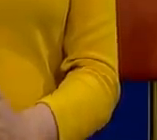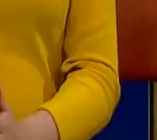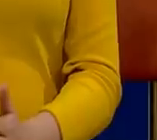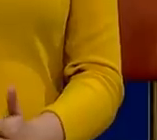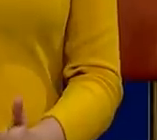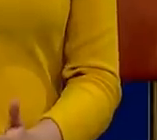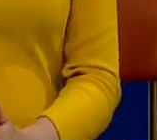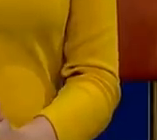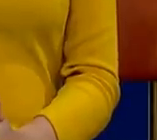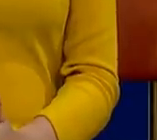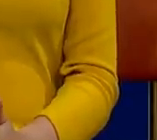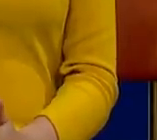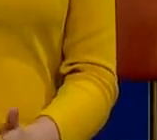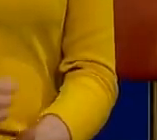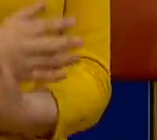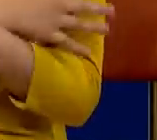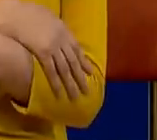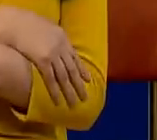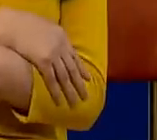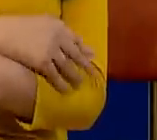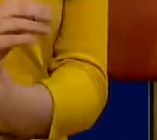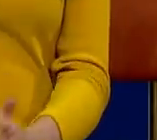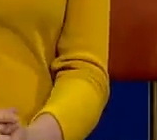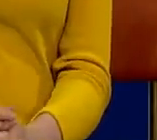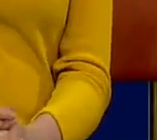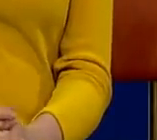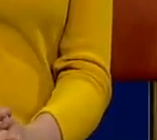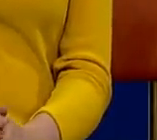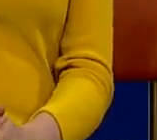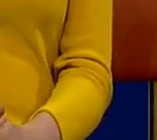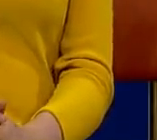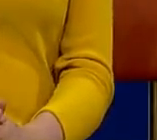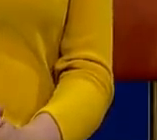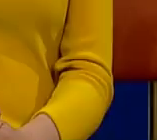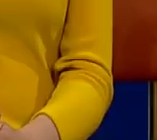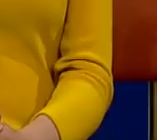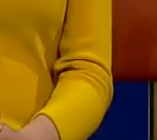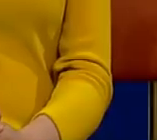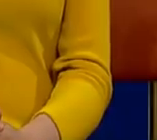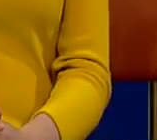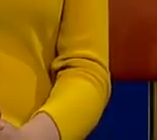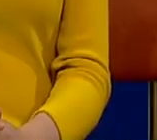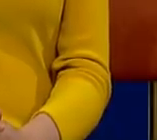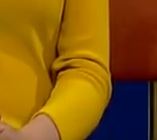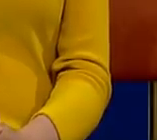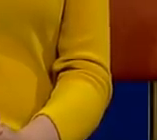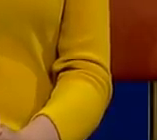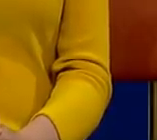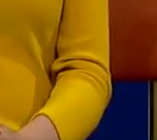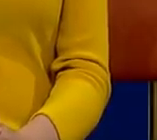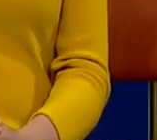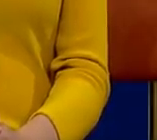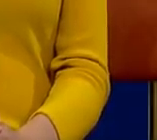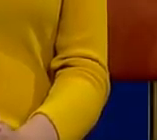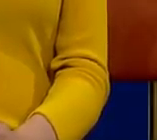conmemora el Día del Niño. Así que un saludo muy especial y un abrazo a los más pequeñitos de casa. Marisabel, ¿cómo estás? ¿Qué tal, Andrea y amigos?